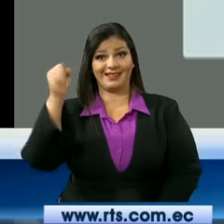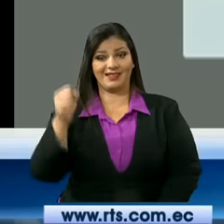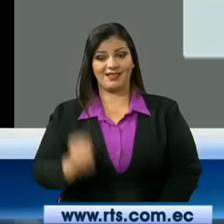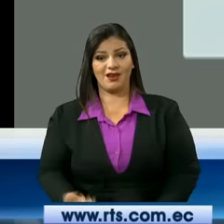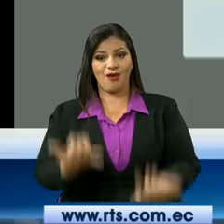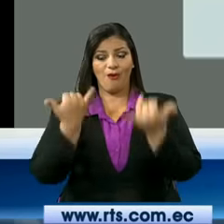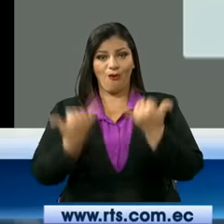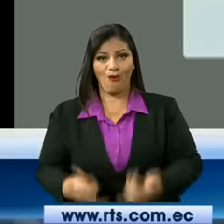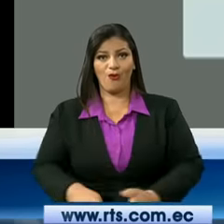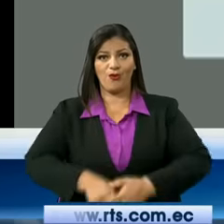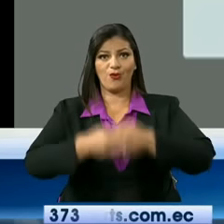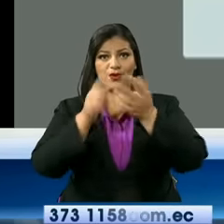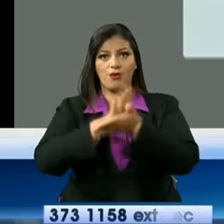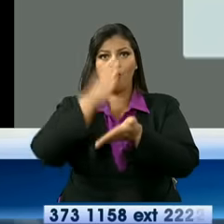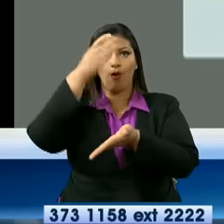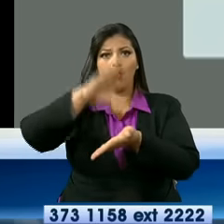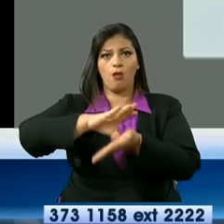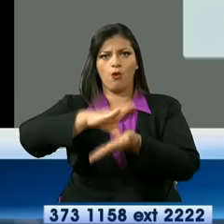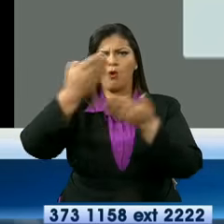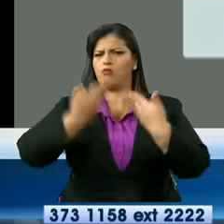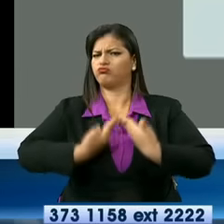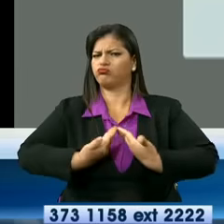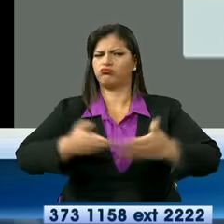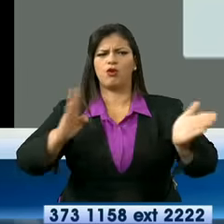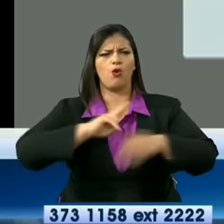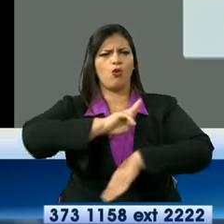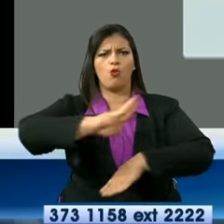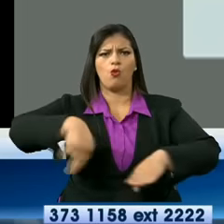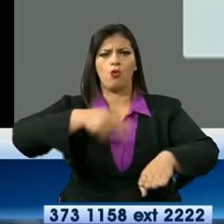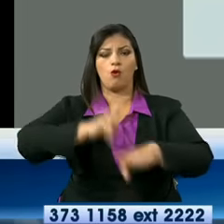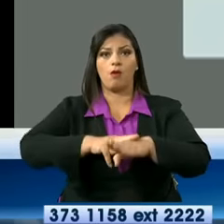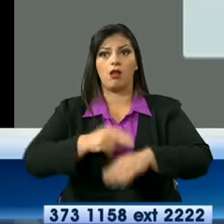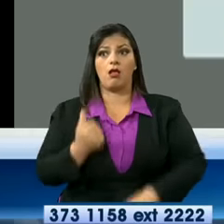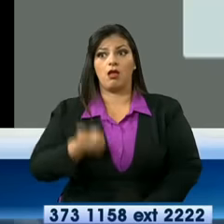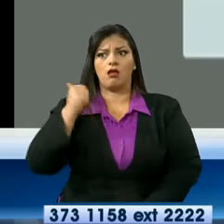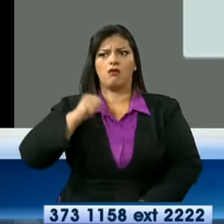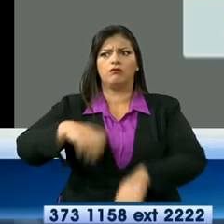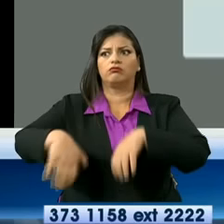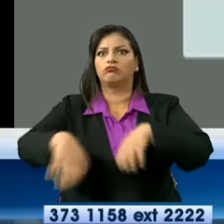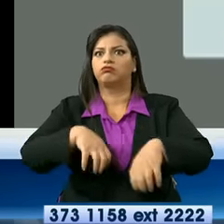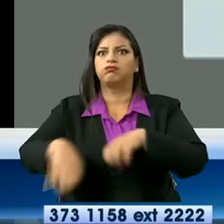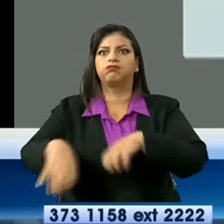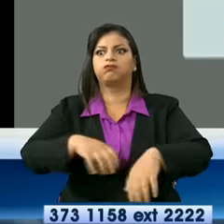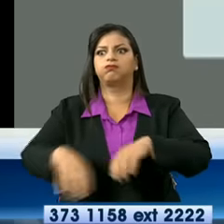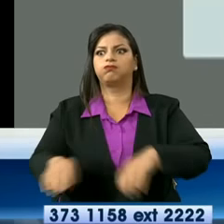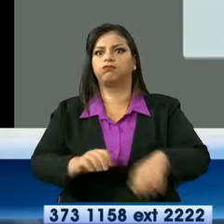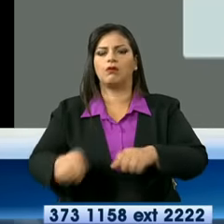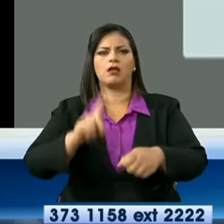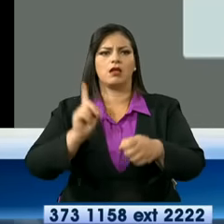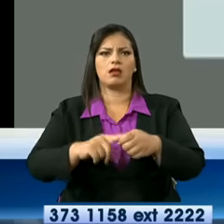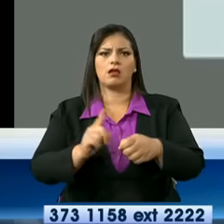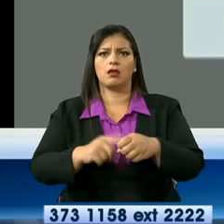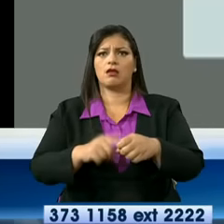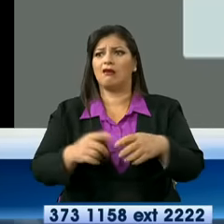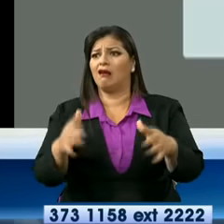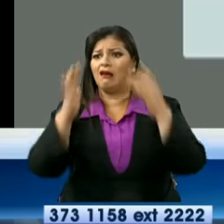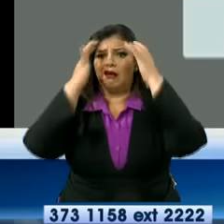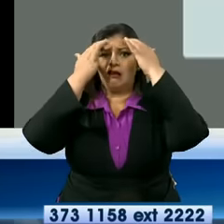clases y se realizará con normalidad este inicio luego del sismo de 4.6 grados en Quito, dice Seguridad Ecuador.